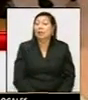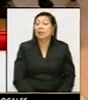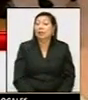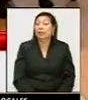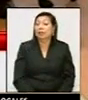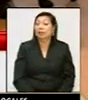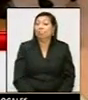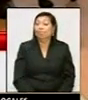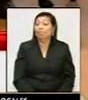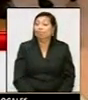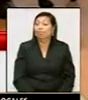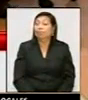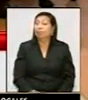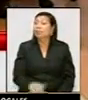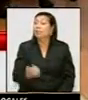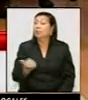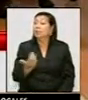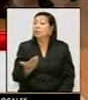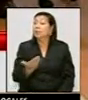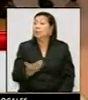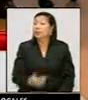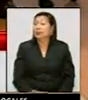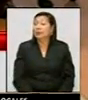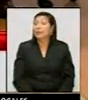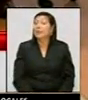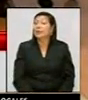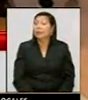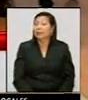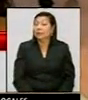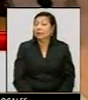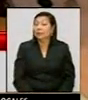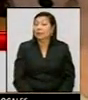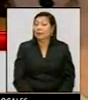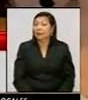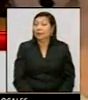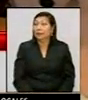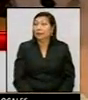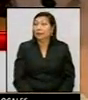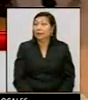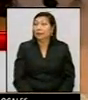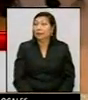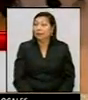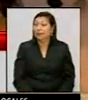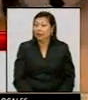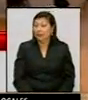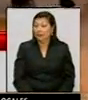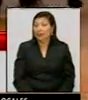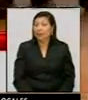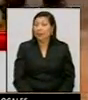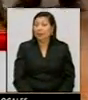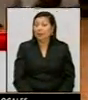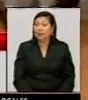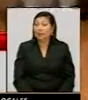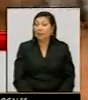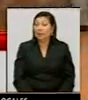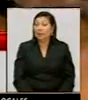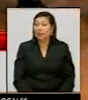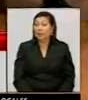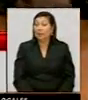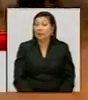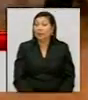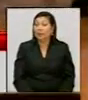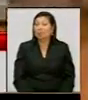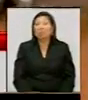¿Algún congresista otro pedido? Sí, congresista, a pasa. Señor presidente, también